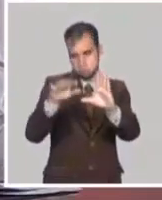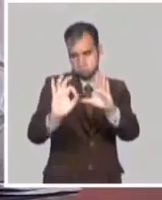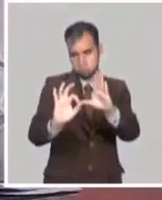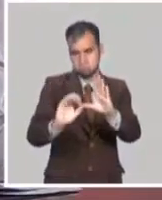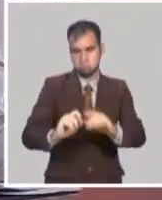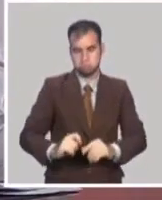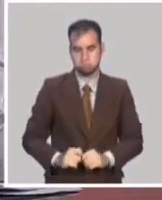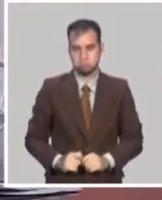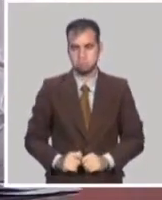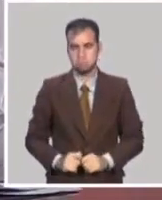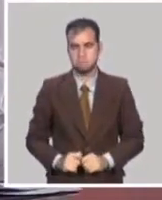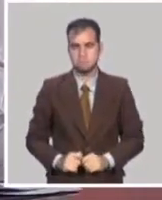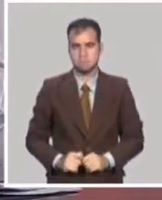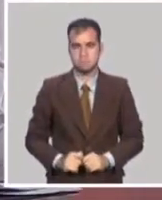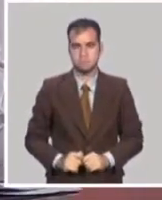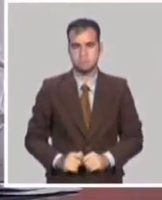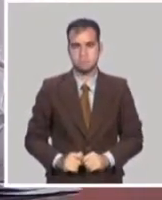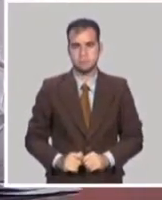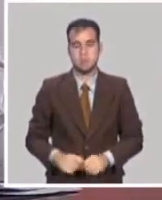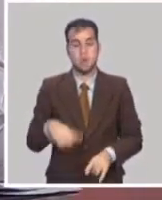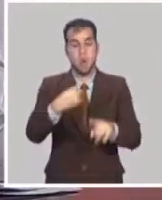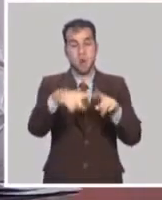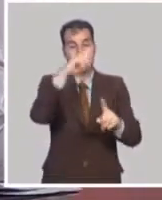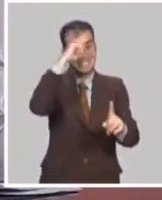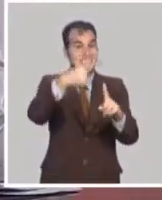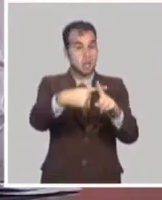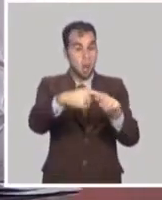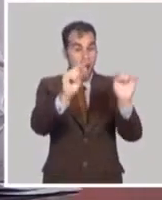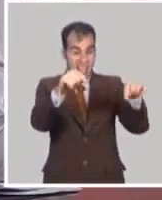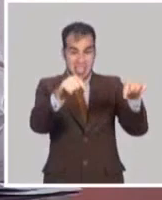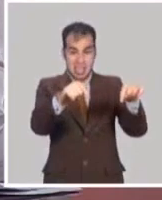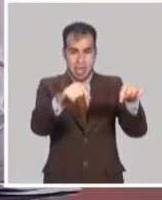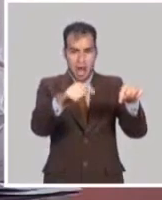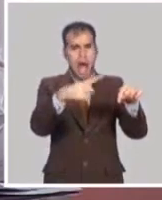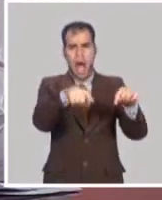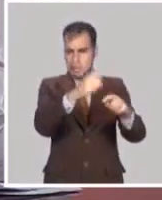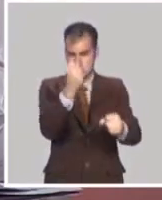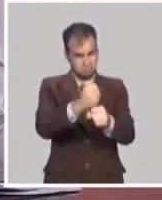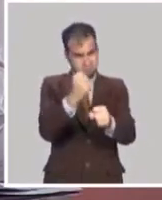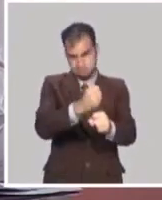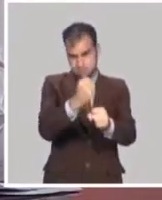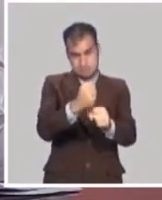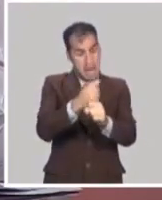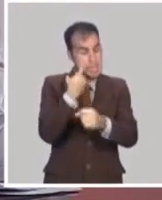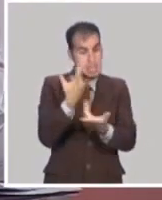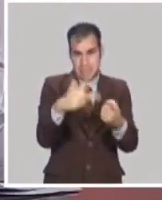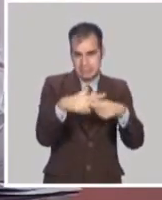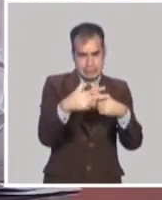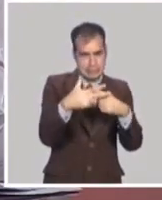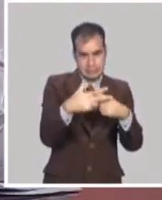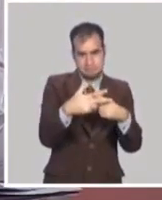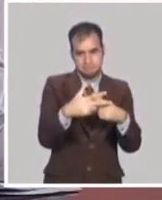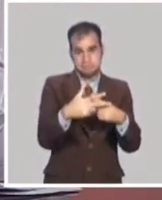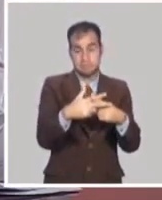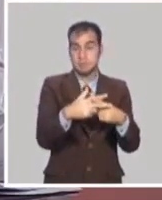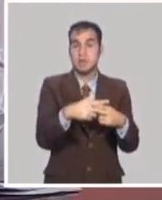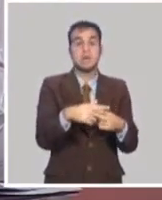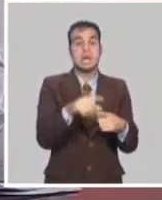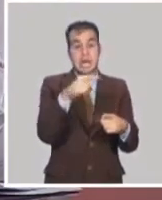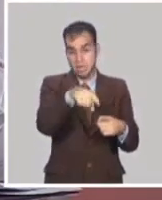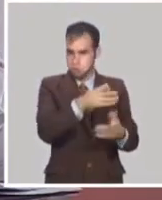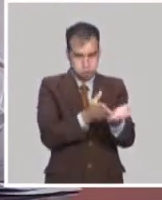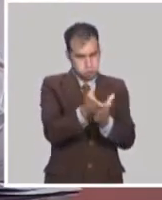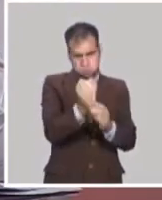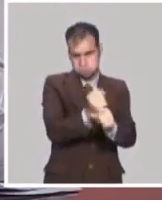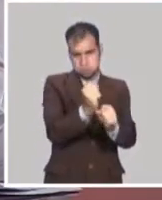las dos unidades que tenemos fuera de servicio de la termoeléctrica de santa cruz se trabaja ininterrumpidamente debemos tener esas unidades también